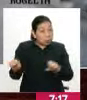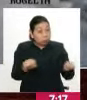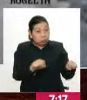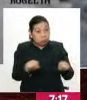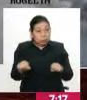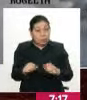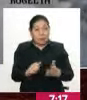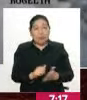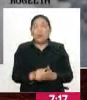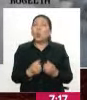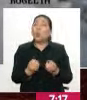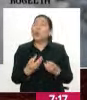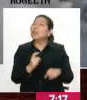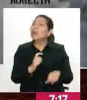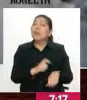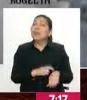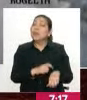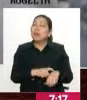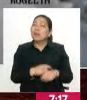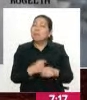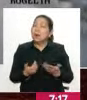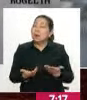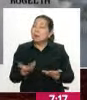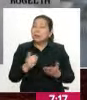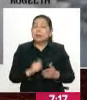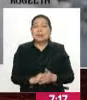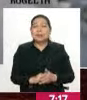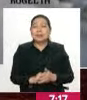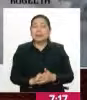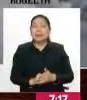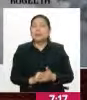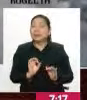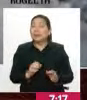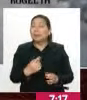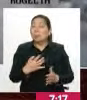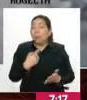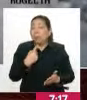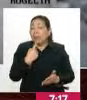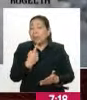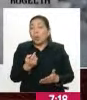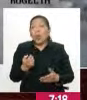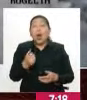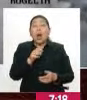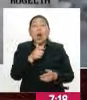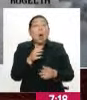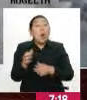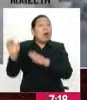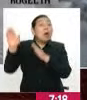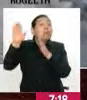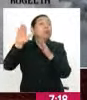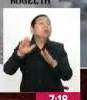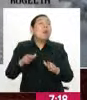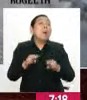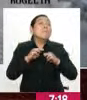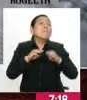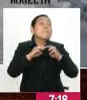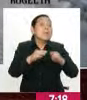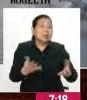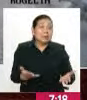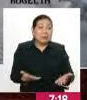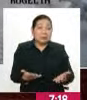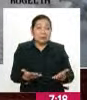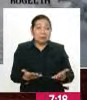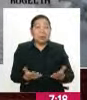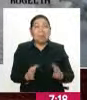tipo, ¿en cuánto tiempo básicamente se puede descartar un tsunami? Bueno, mire, en principio este sismo ha